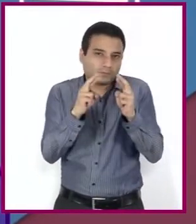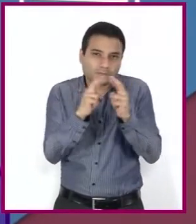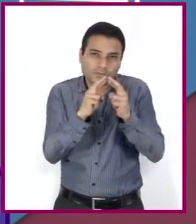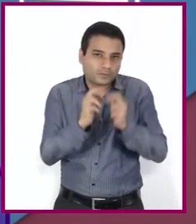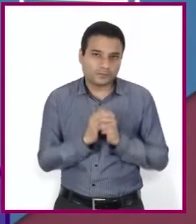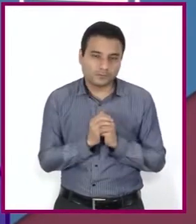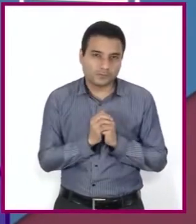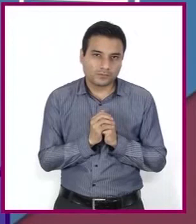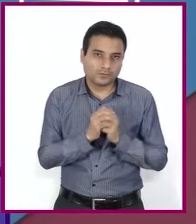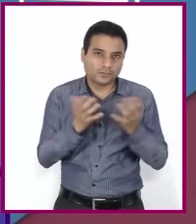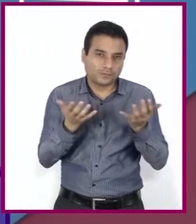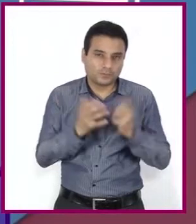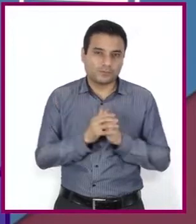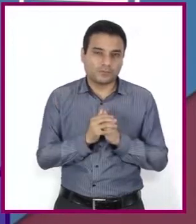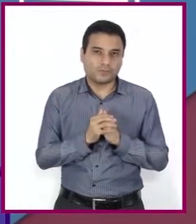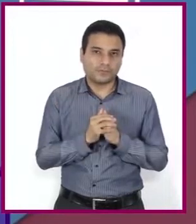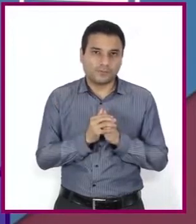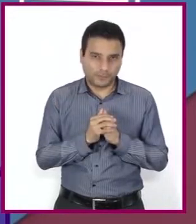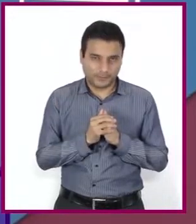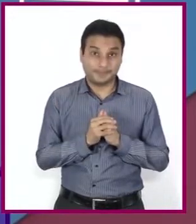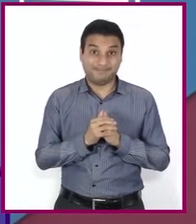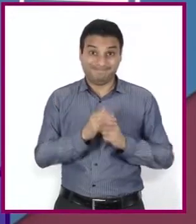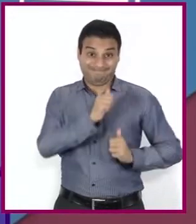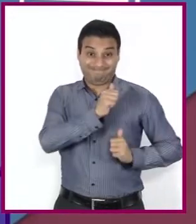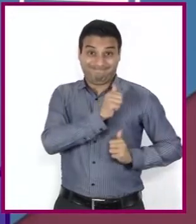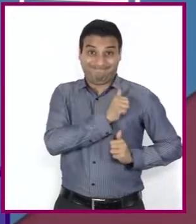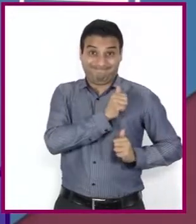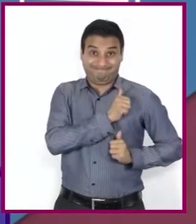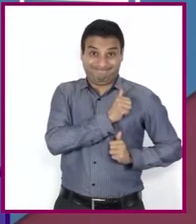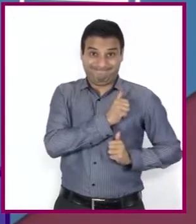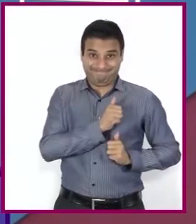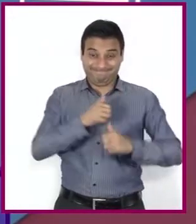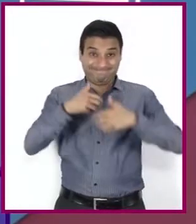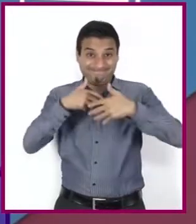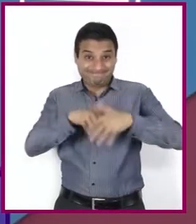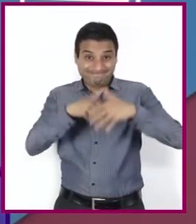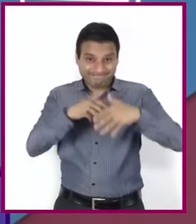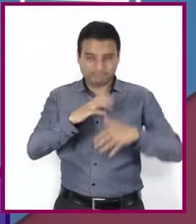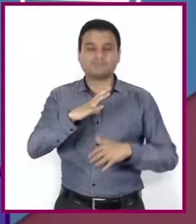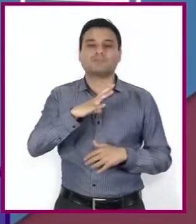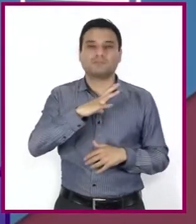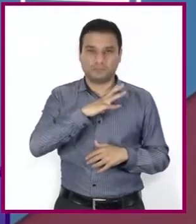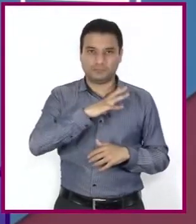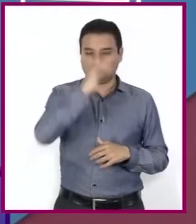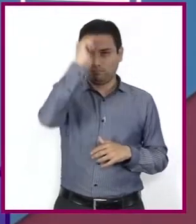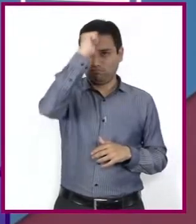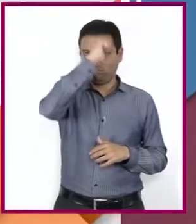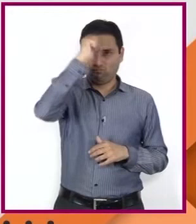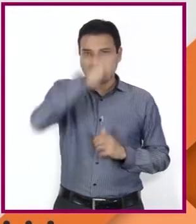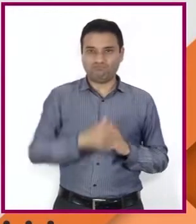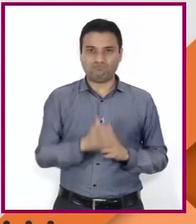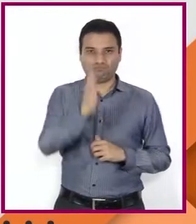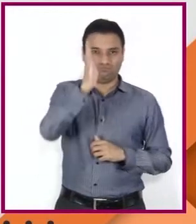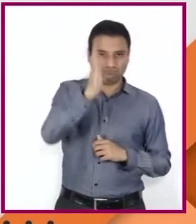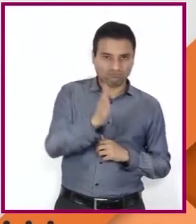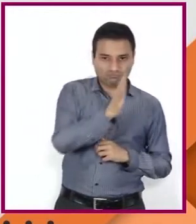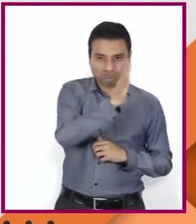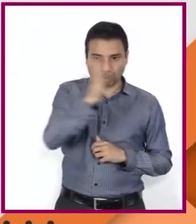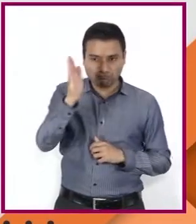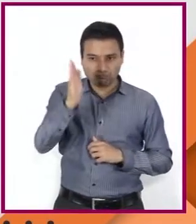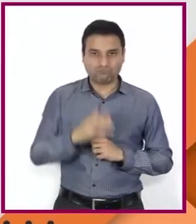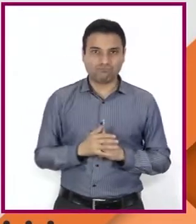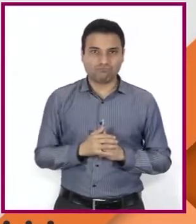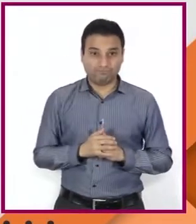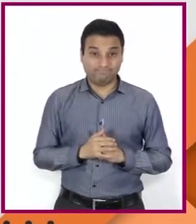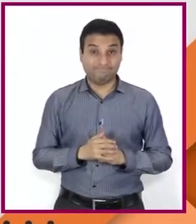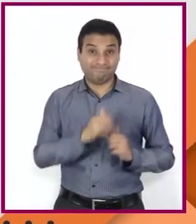ejércitos cristianos eran acompañados por sacerdotes, quienes daban su bendición y absolvían los pecados de los soldados. En